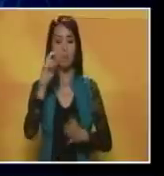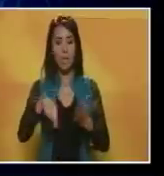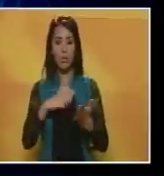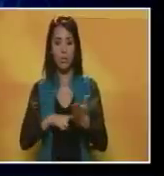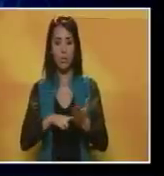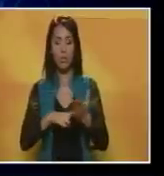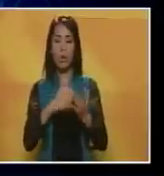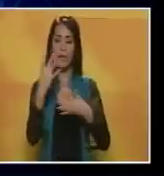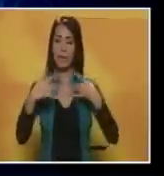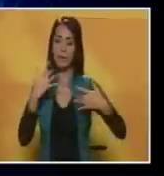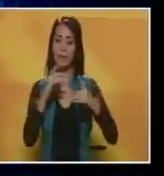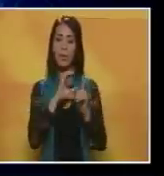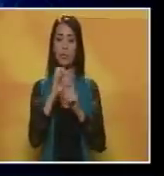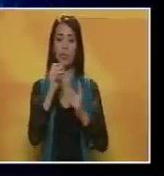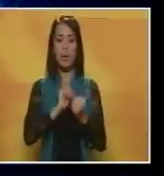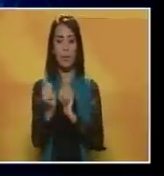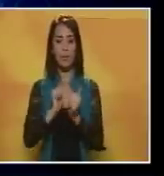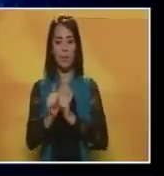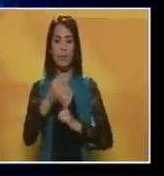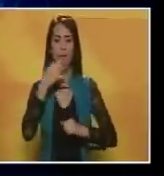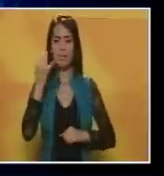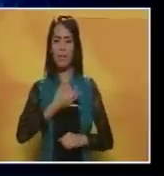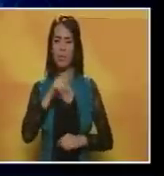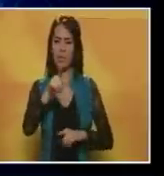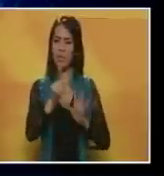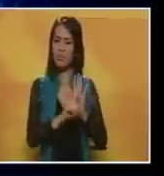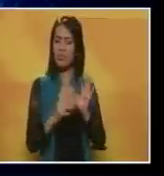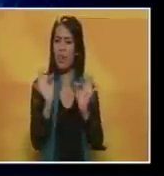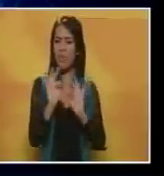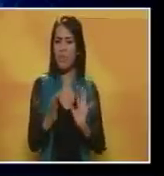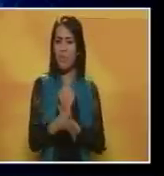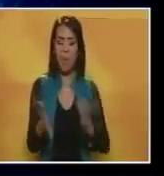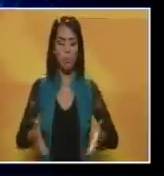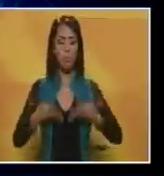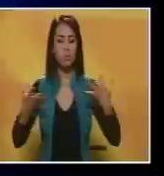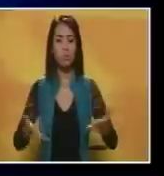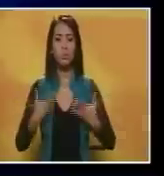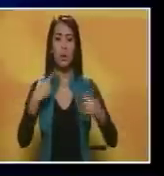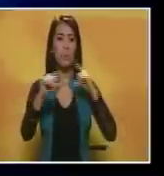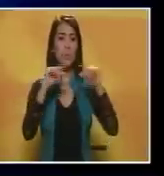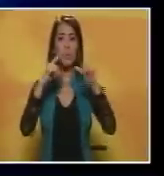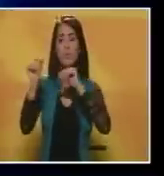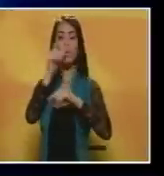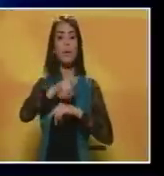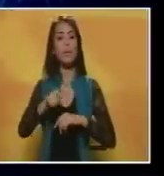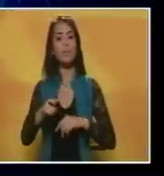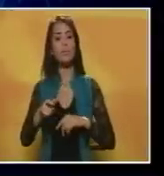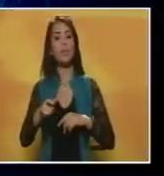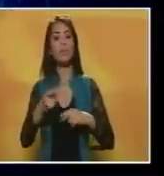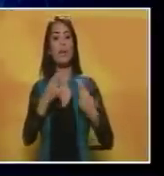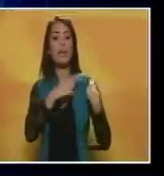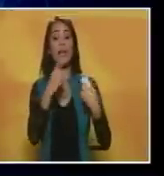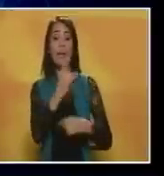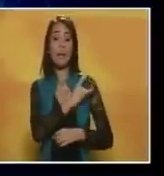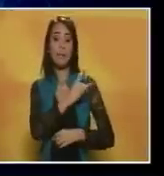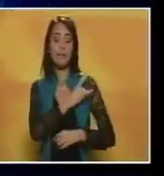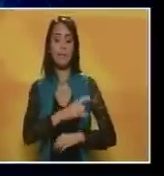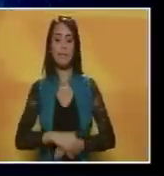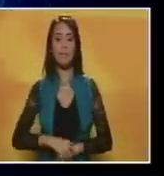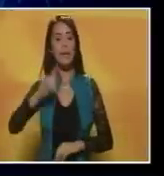actividades culturales y deportivas aseguran que estas condiciones han promovido el éxodo masivo de miembros de la comunidad universitaria